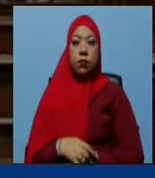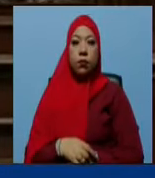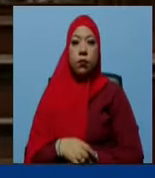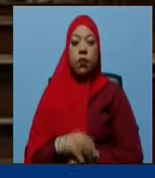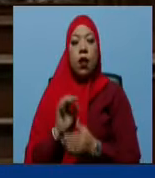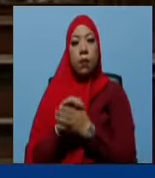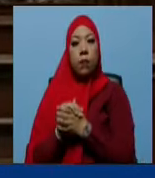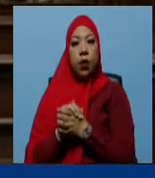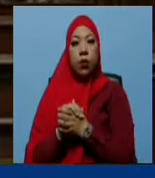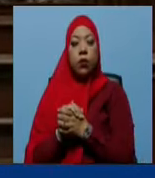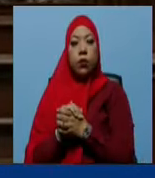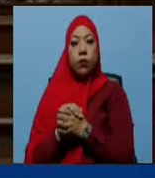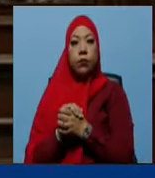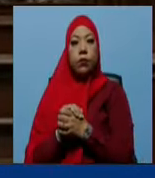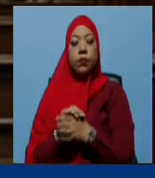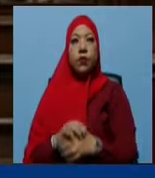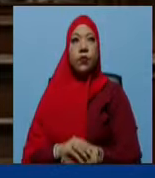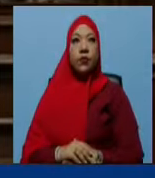compañero,